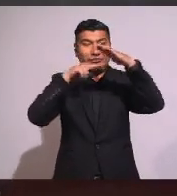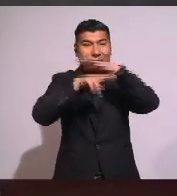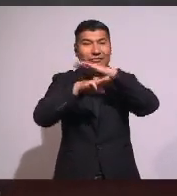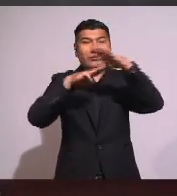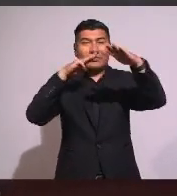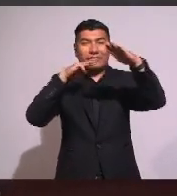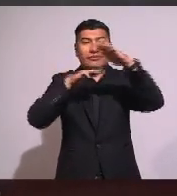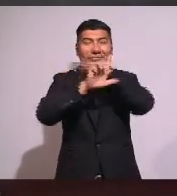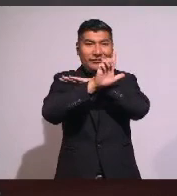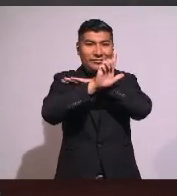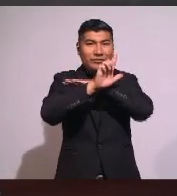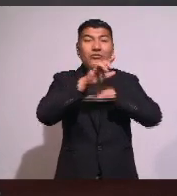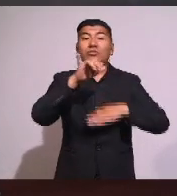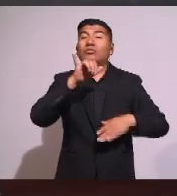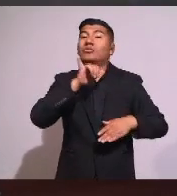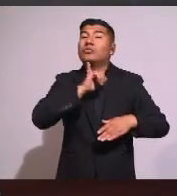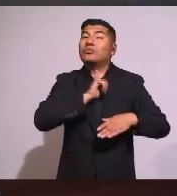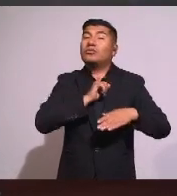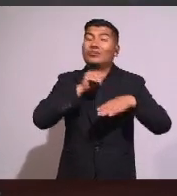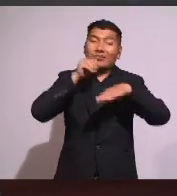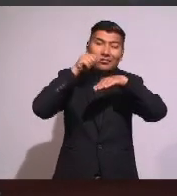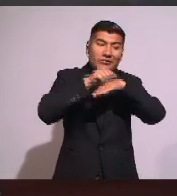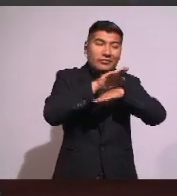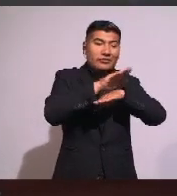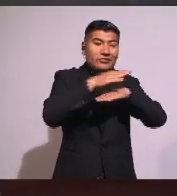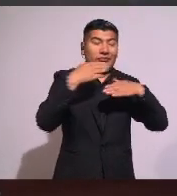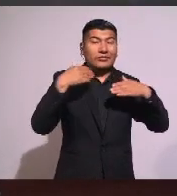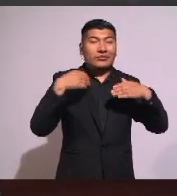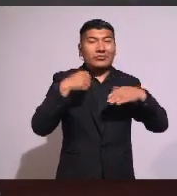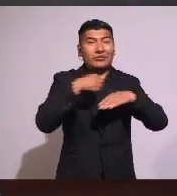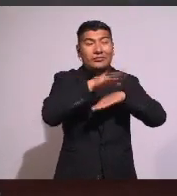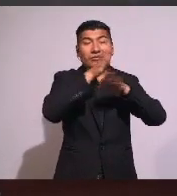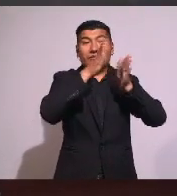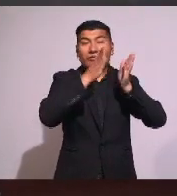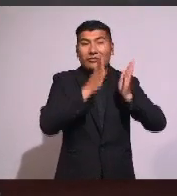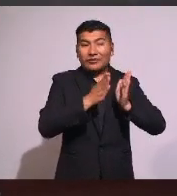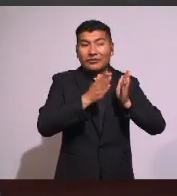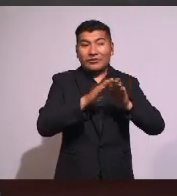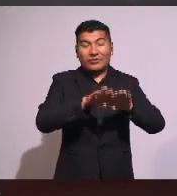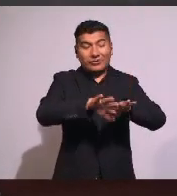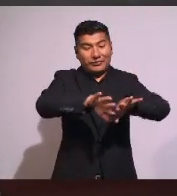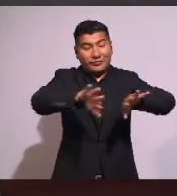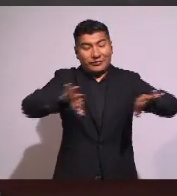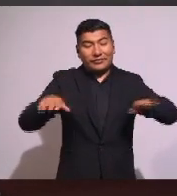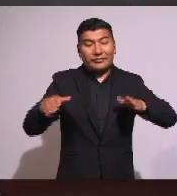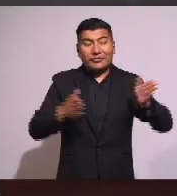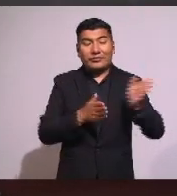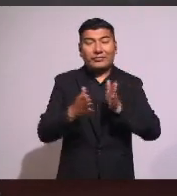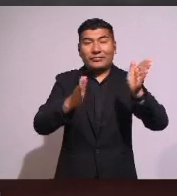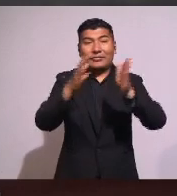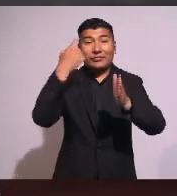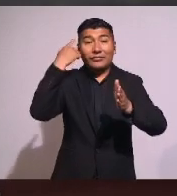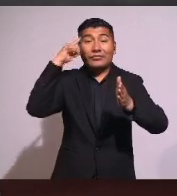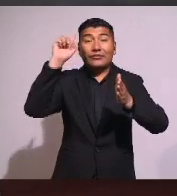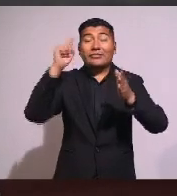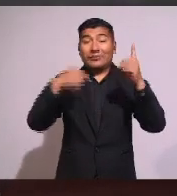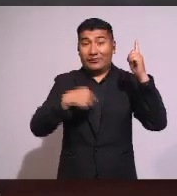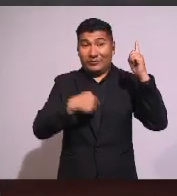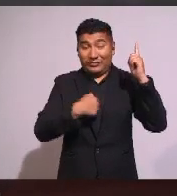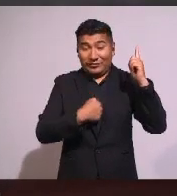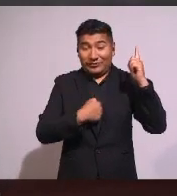Malaquías: voy a enviar a mi mensajero, allanar el camino delante de mí, y